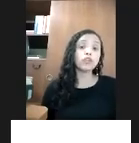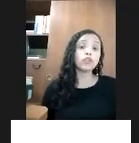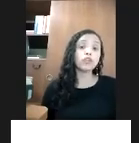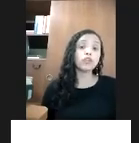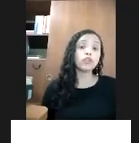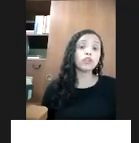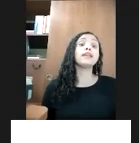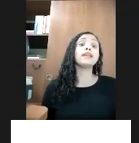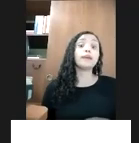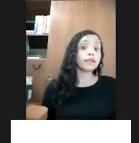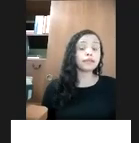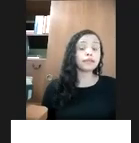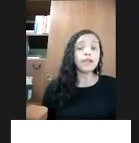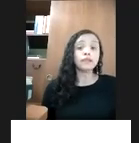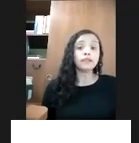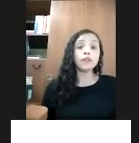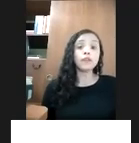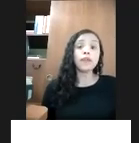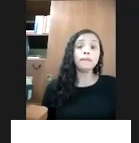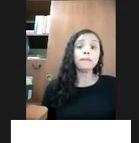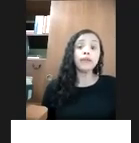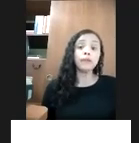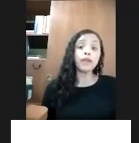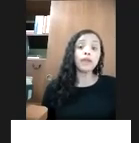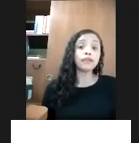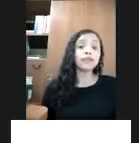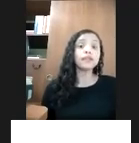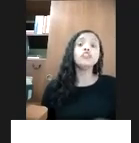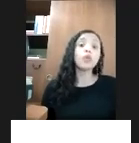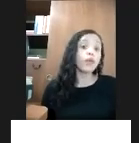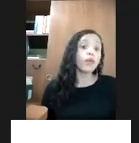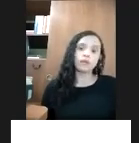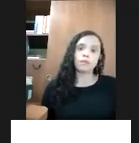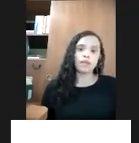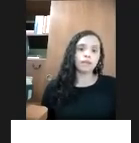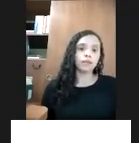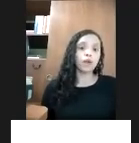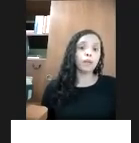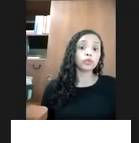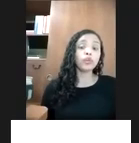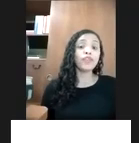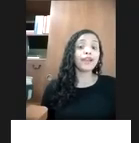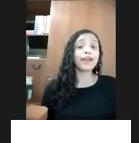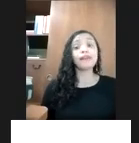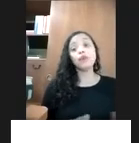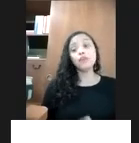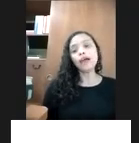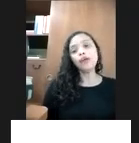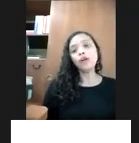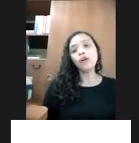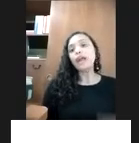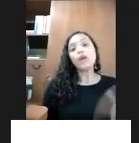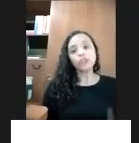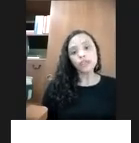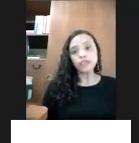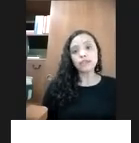depresión, padecen esquizofrenia, padecen síndrome de bipolaridad, no cuentan con medicamentos oportunos de cara, de un lado,